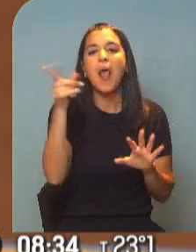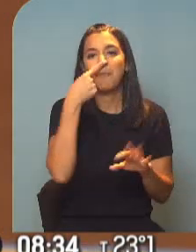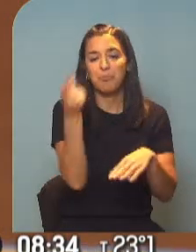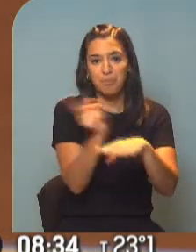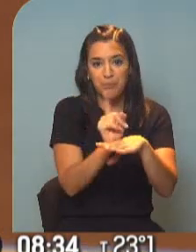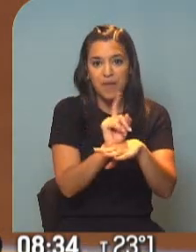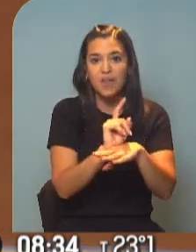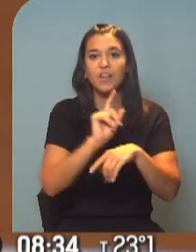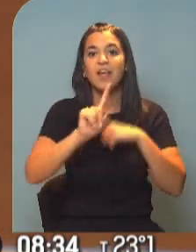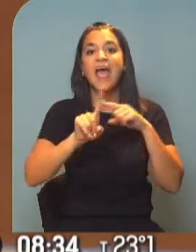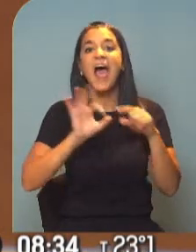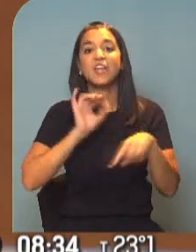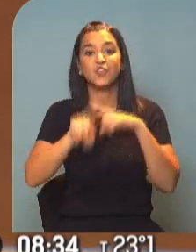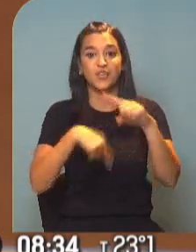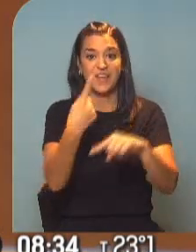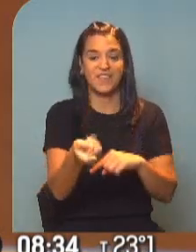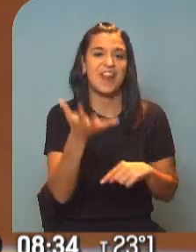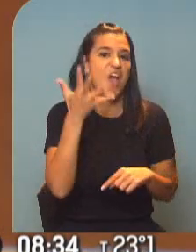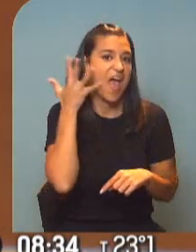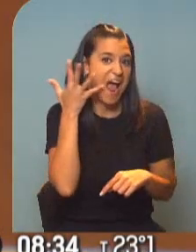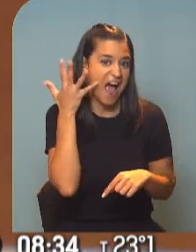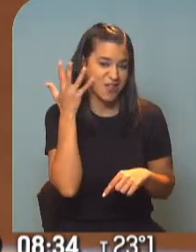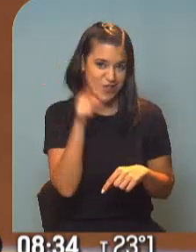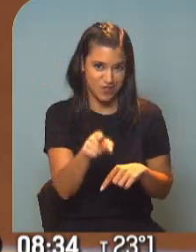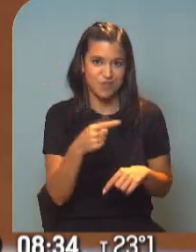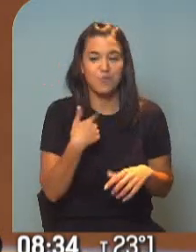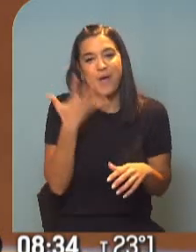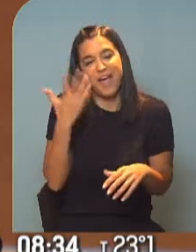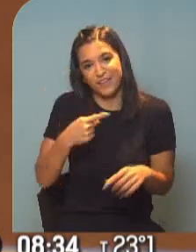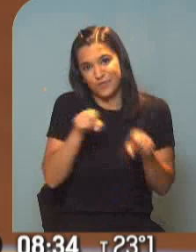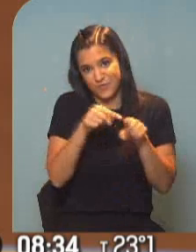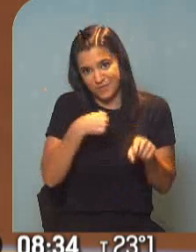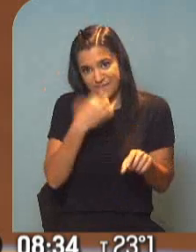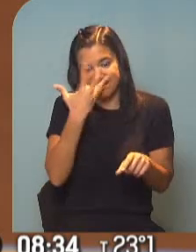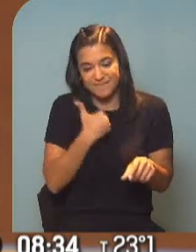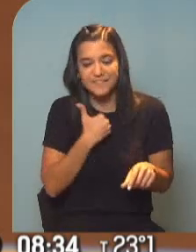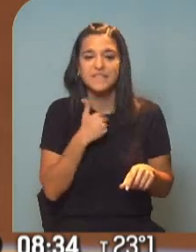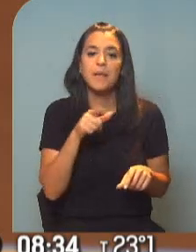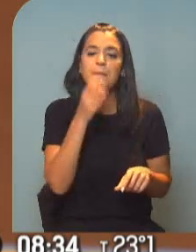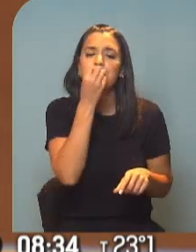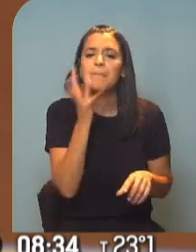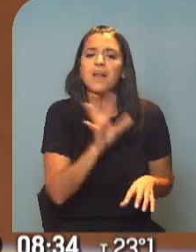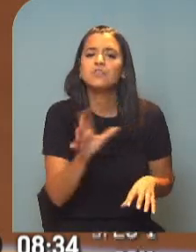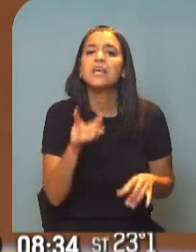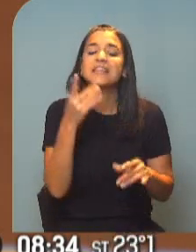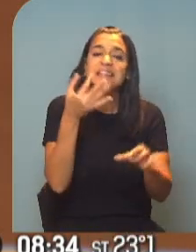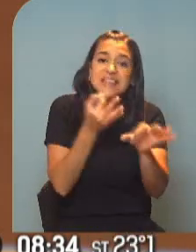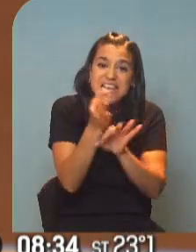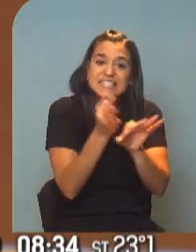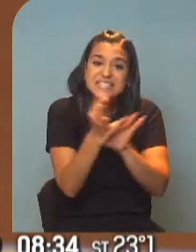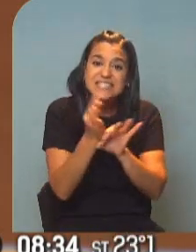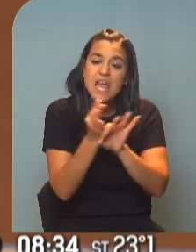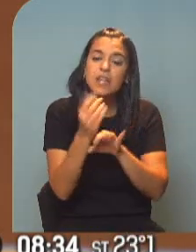el año que viene sale el del gato si dios quiere para los gatos como yo pero no es maravilloso no solamente te enseña que